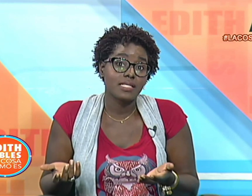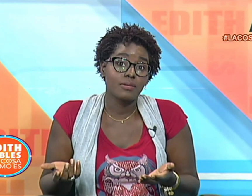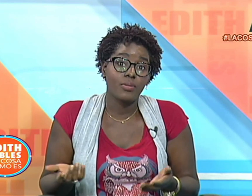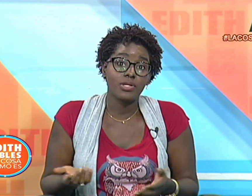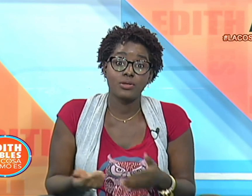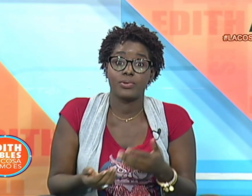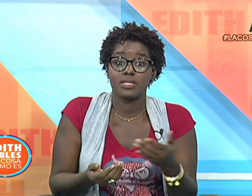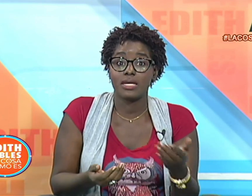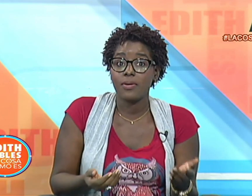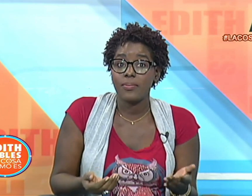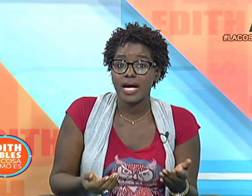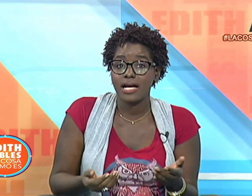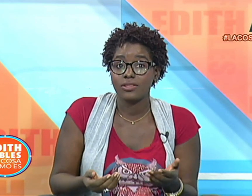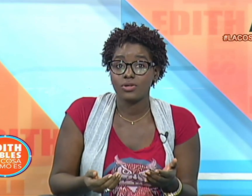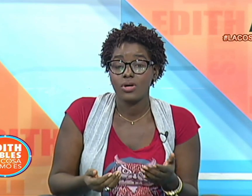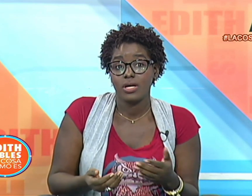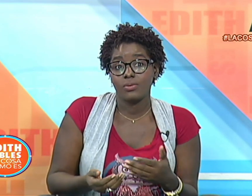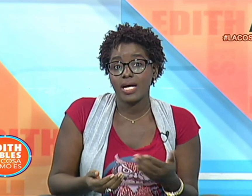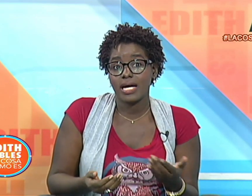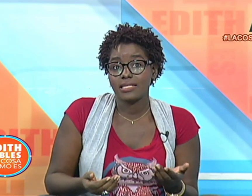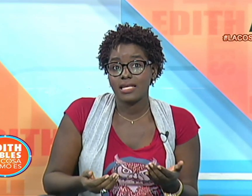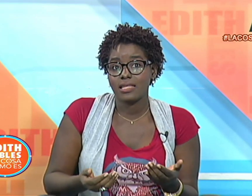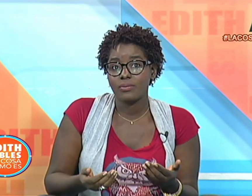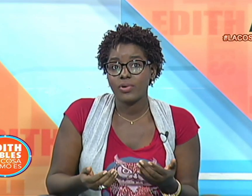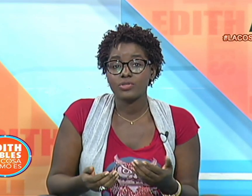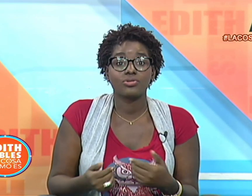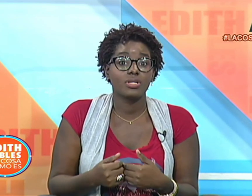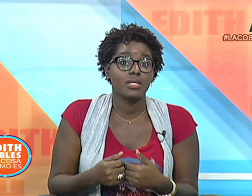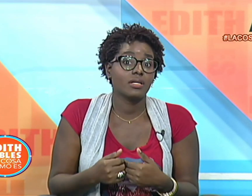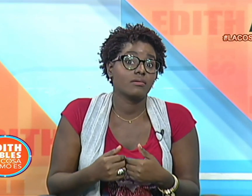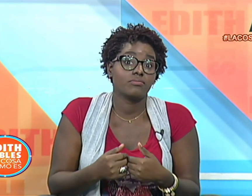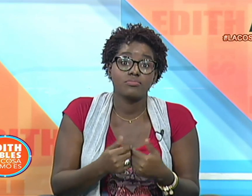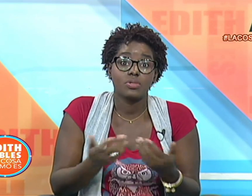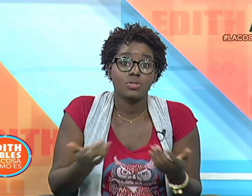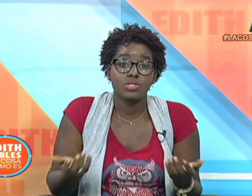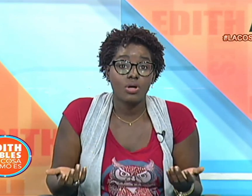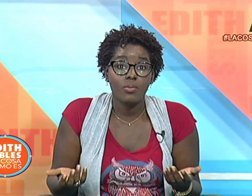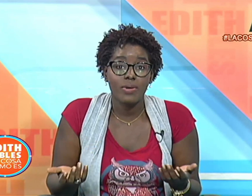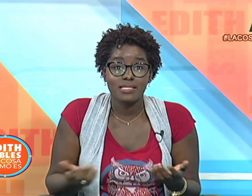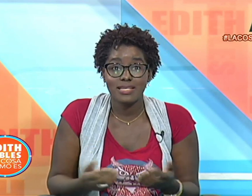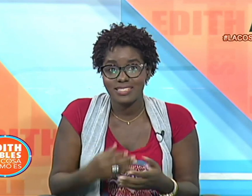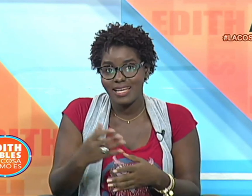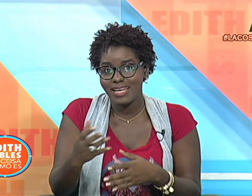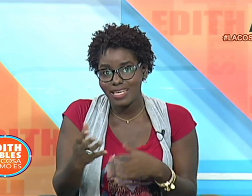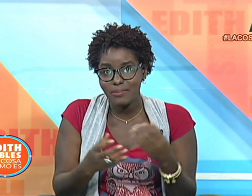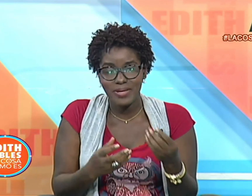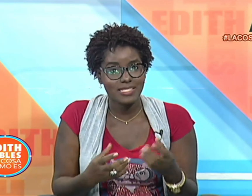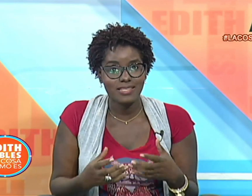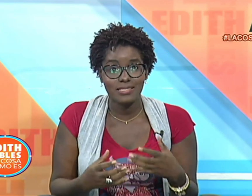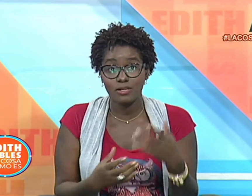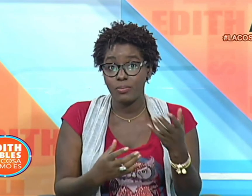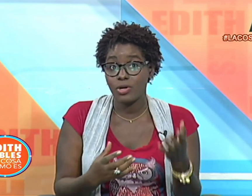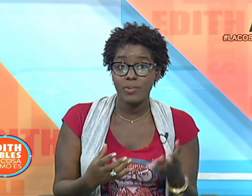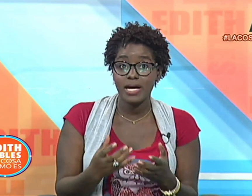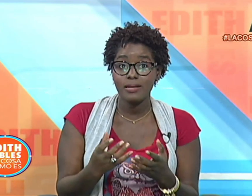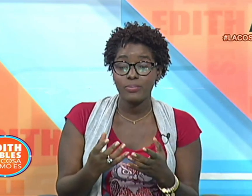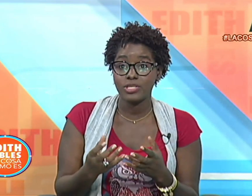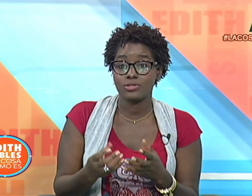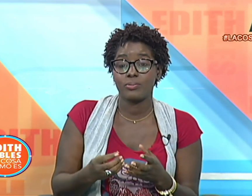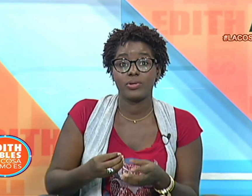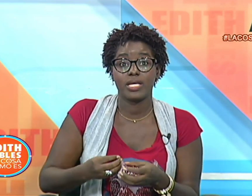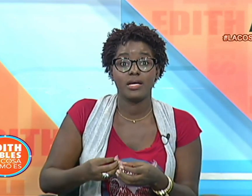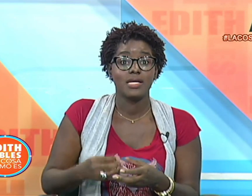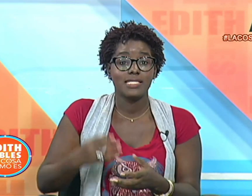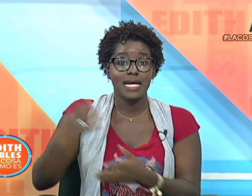gravar más impuestos porque estamos pagando una cantidad de impuestos entonces cómo vas a verificar a quién empieza a decir no puedo pagar